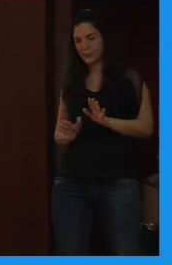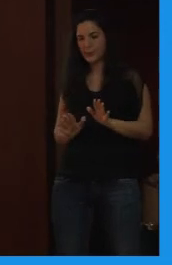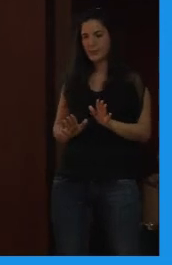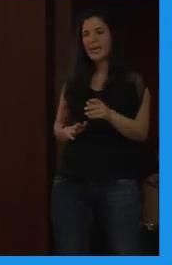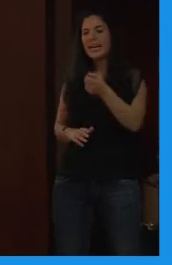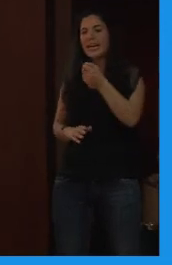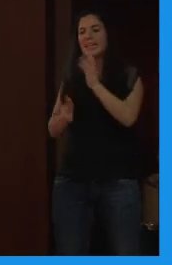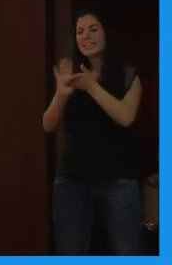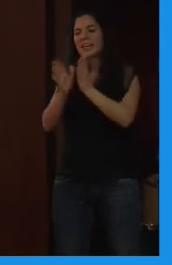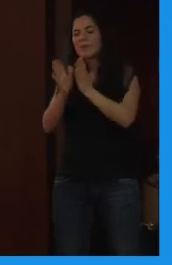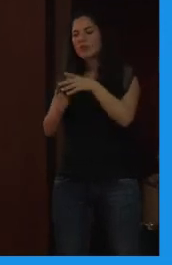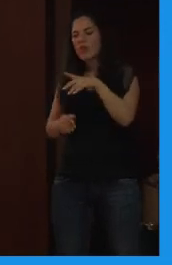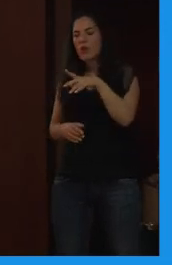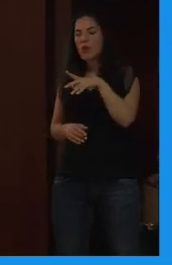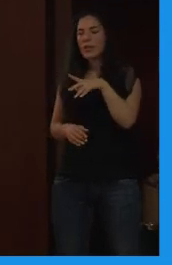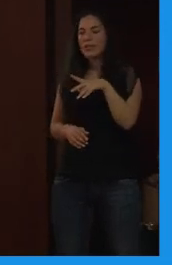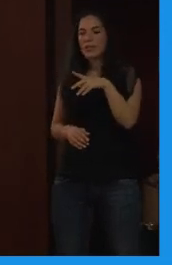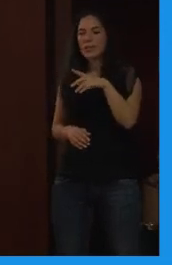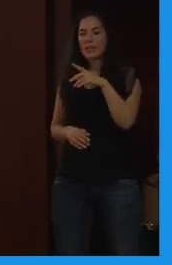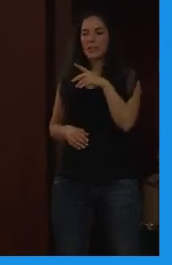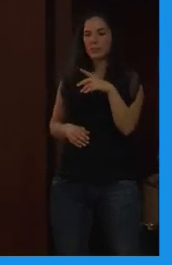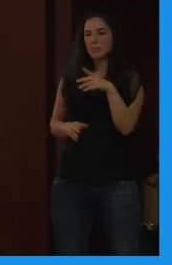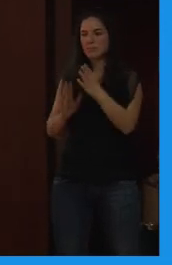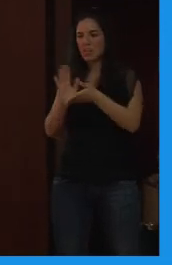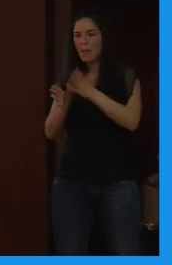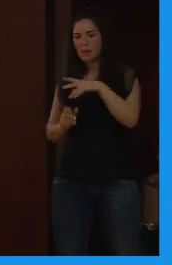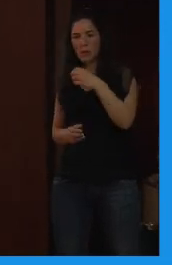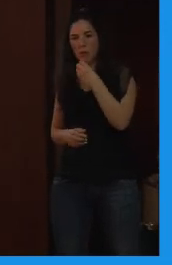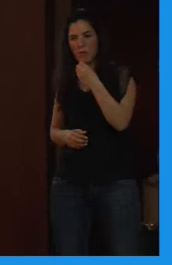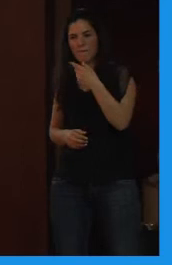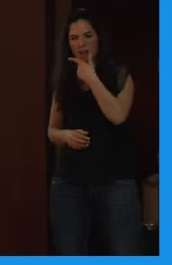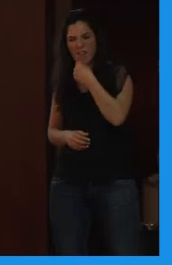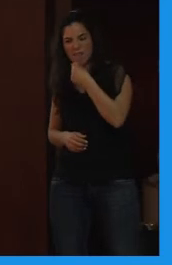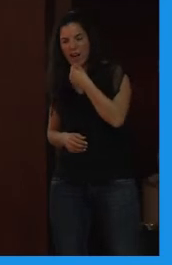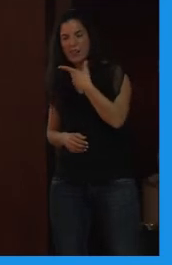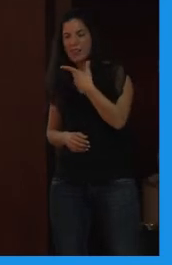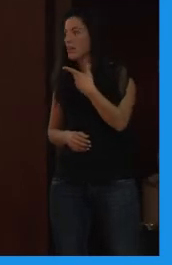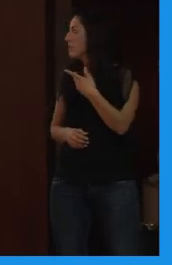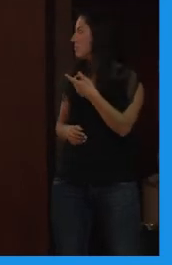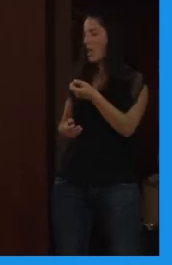manejo. Acordaos, fácil de diagnosticar, fácil de tratar y fácil de manejar.